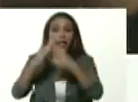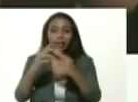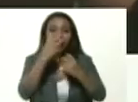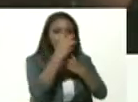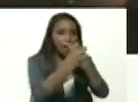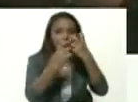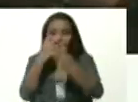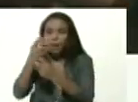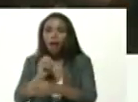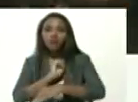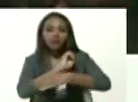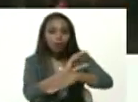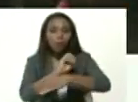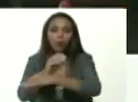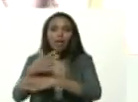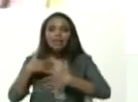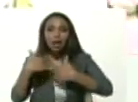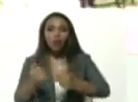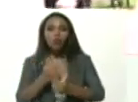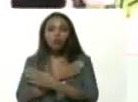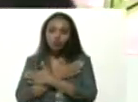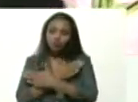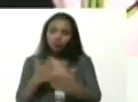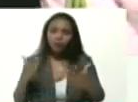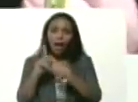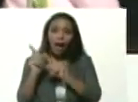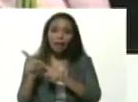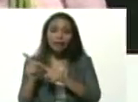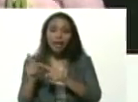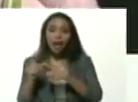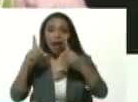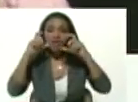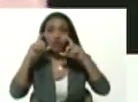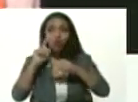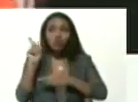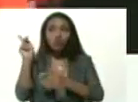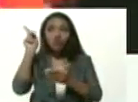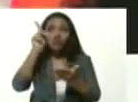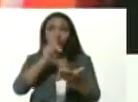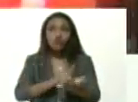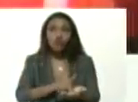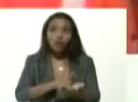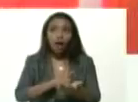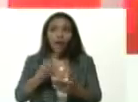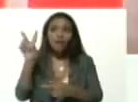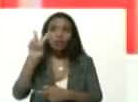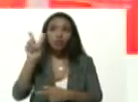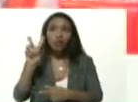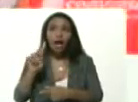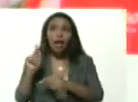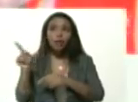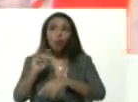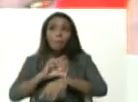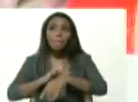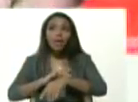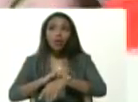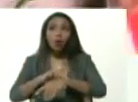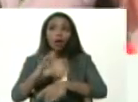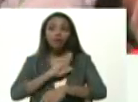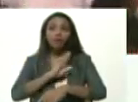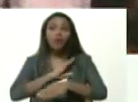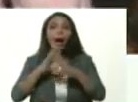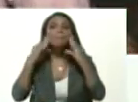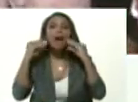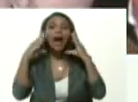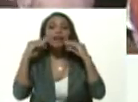visitando, llevando salud, solidaridad. Ahí están las imágenes de su llegada a Venezuela. Son médicos que tuvieron